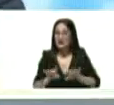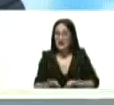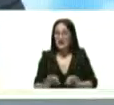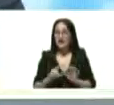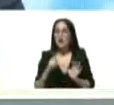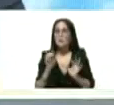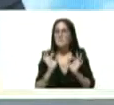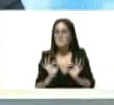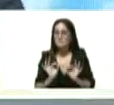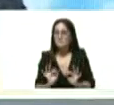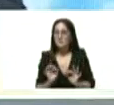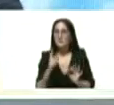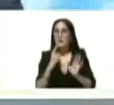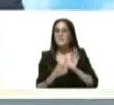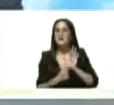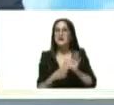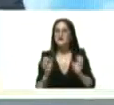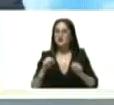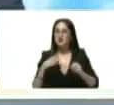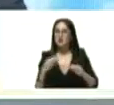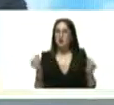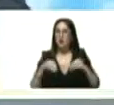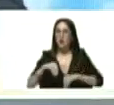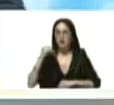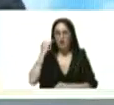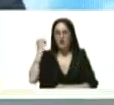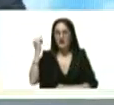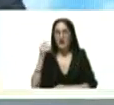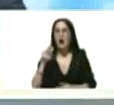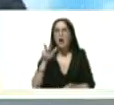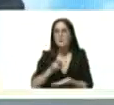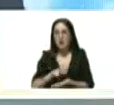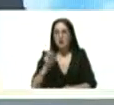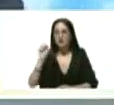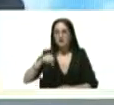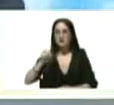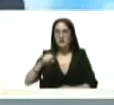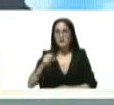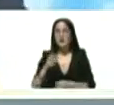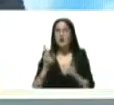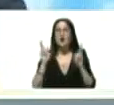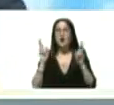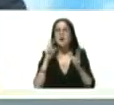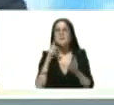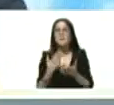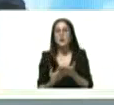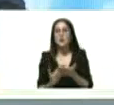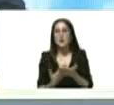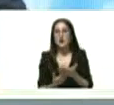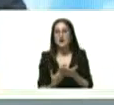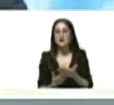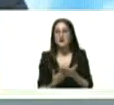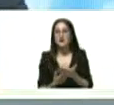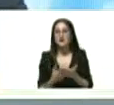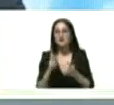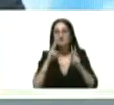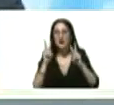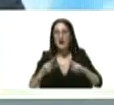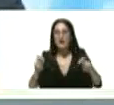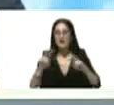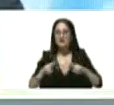dibujada, ya presentada. Estoy de acuerdo con la idea, apruebo la idea y espero la propuesta para su